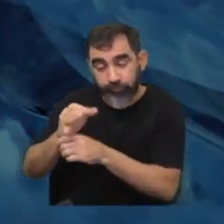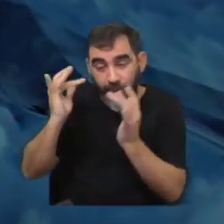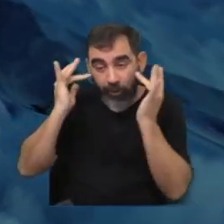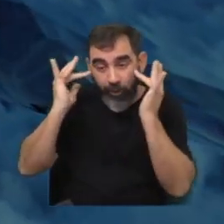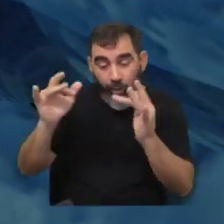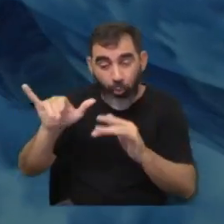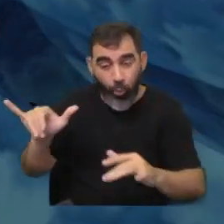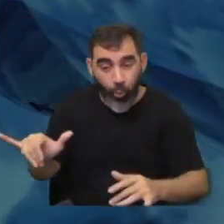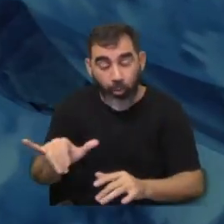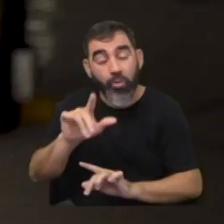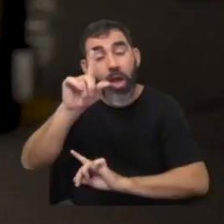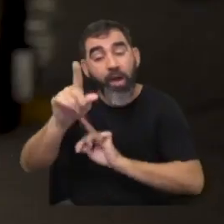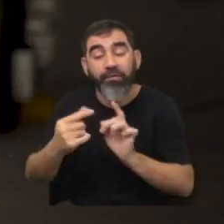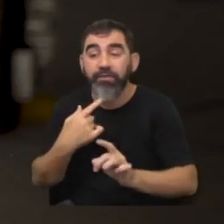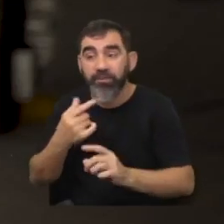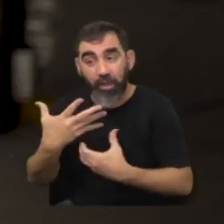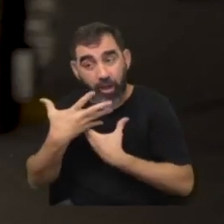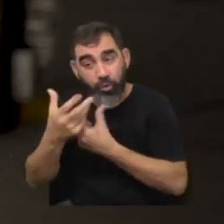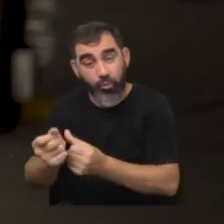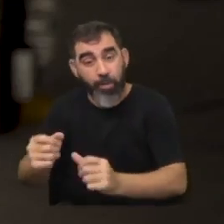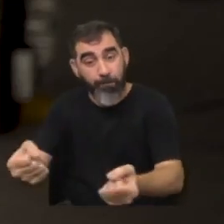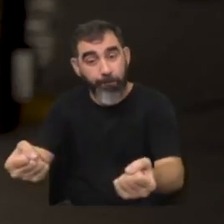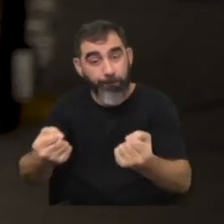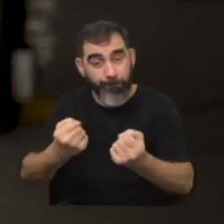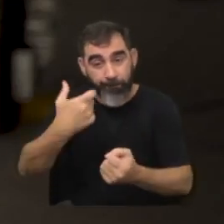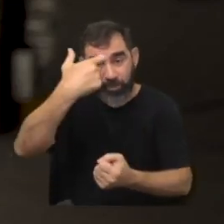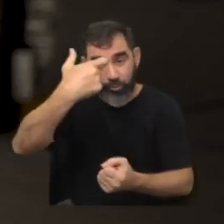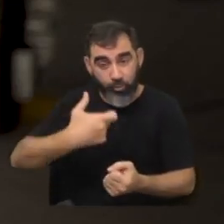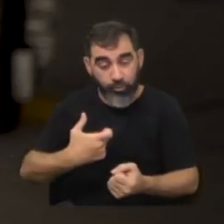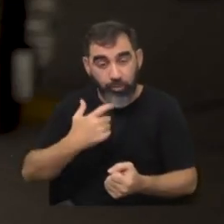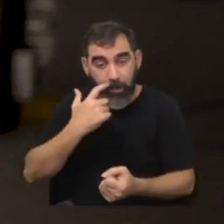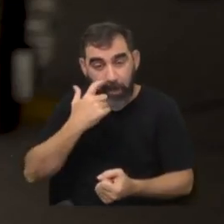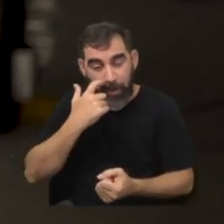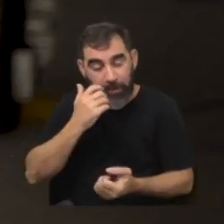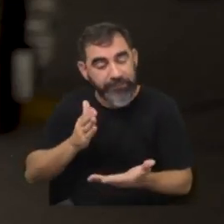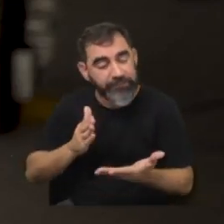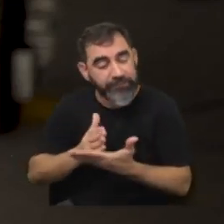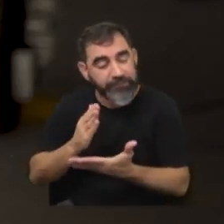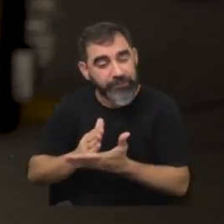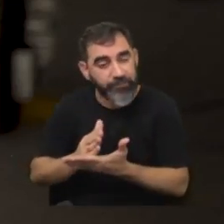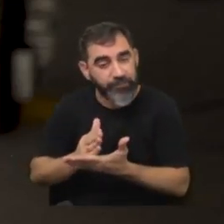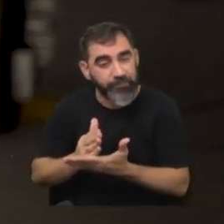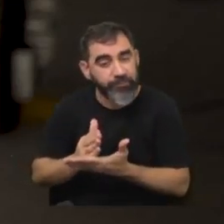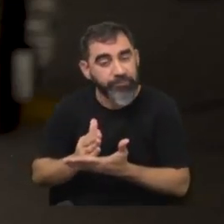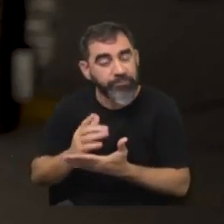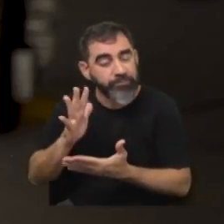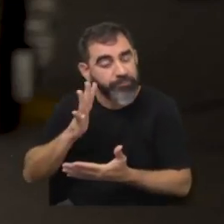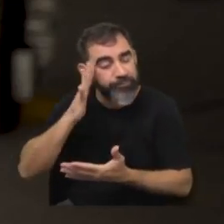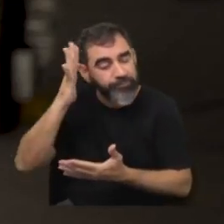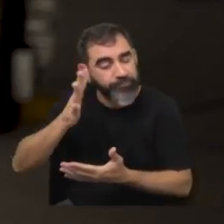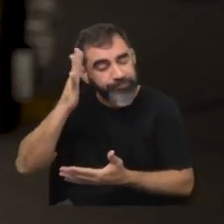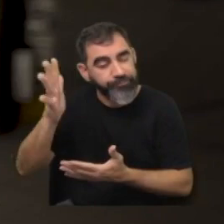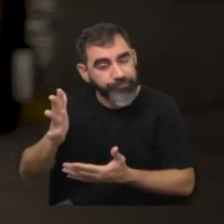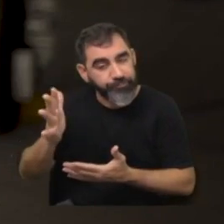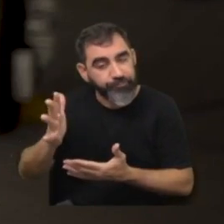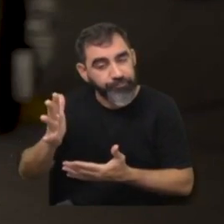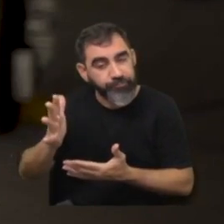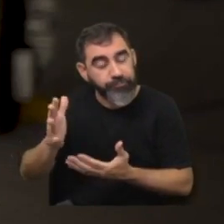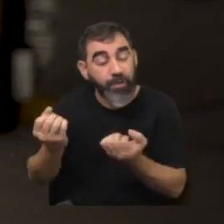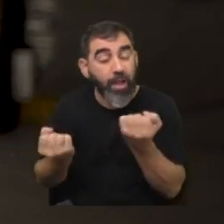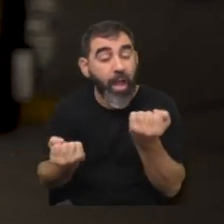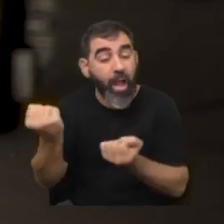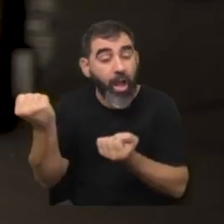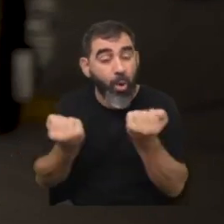como decíamos muchas veces ayuda a un piloto en esto, siempre lo que planteamos es, bueno, imagínate que vas en un